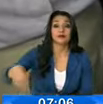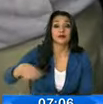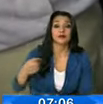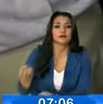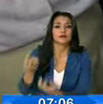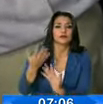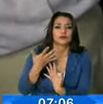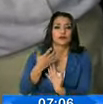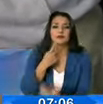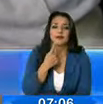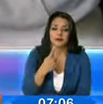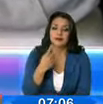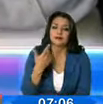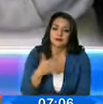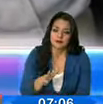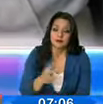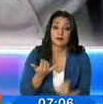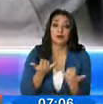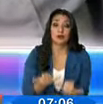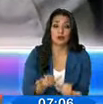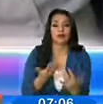que ellos iban ahorita